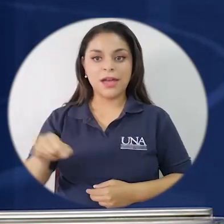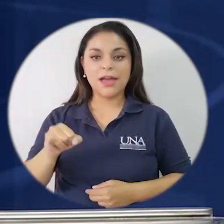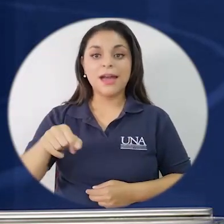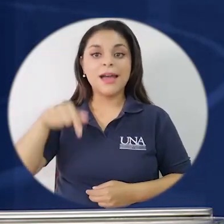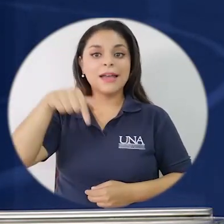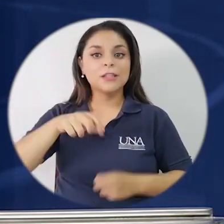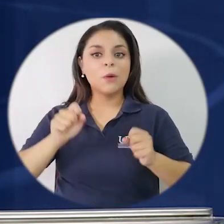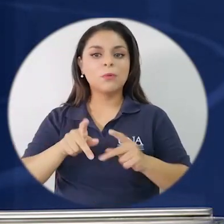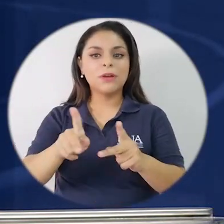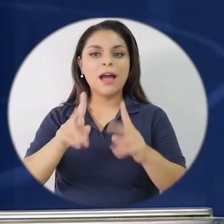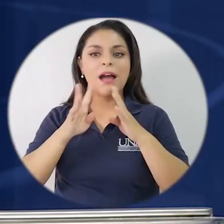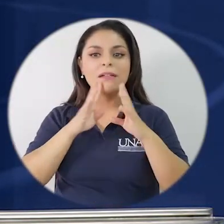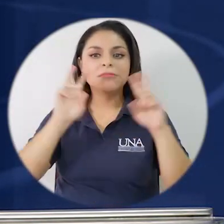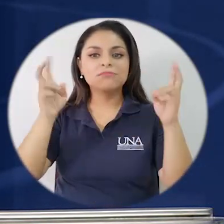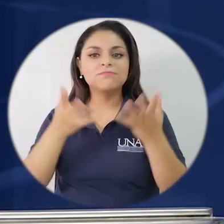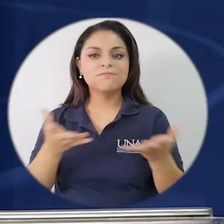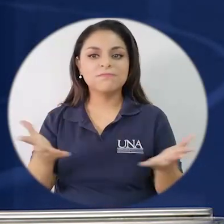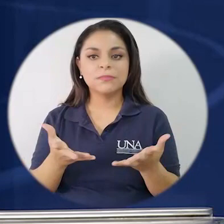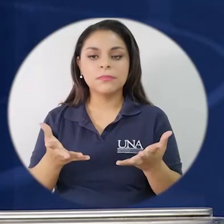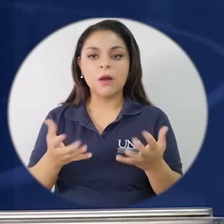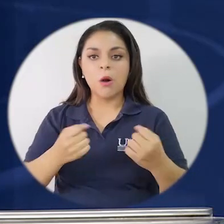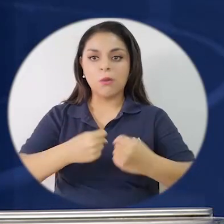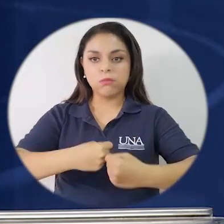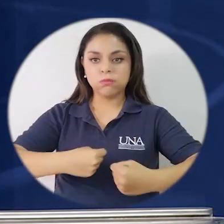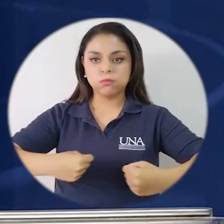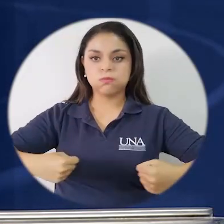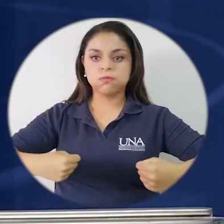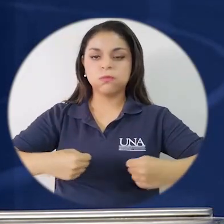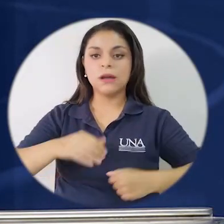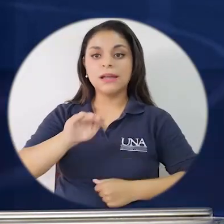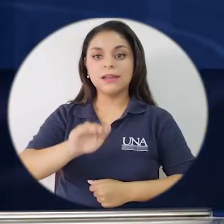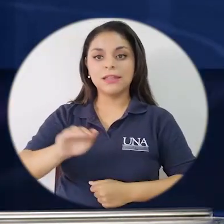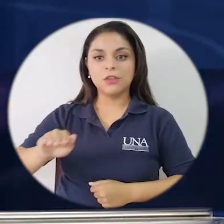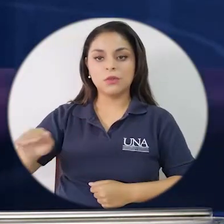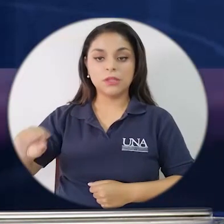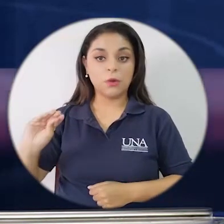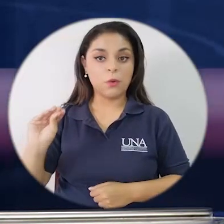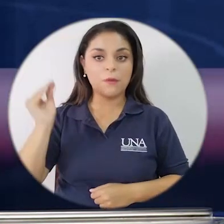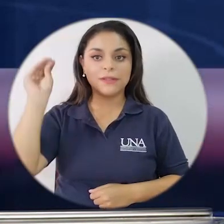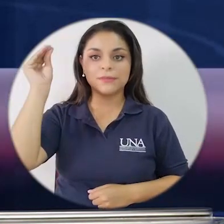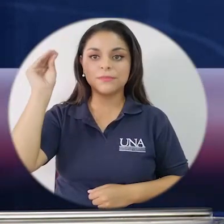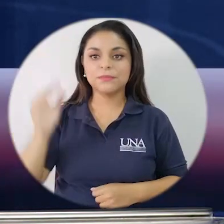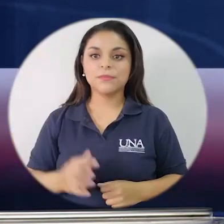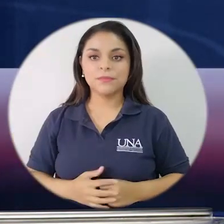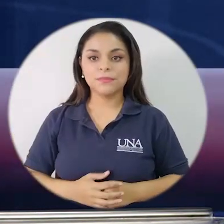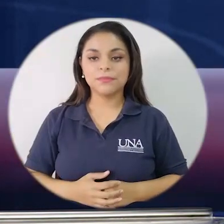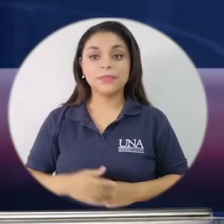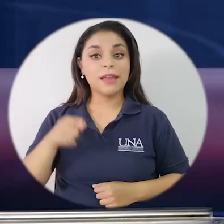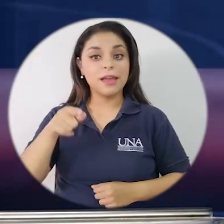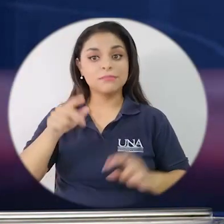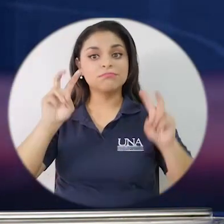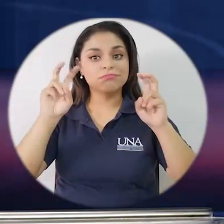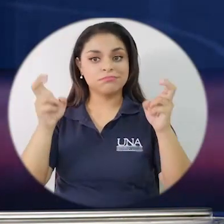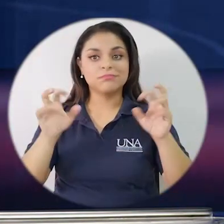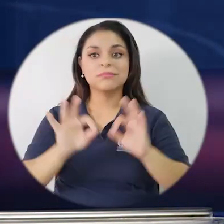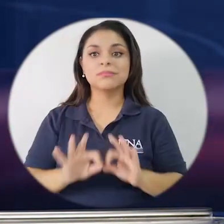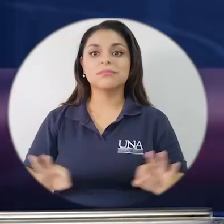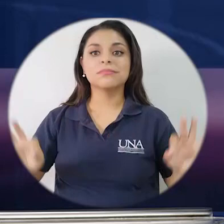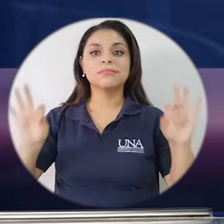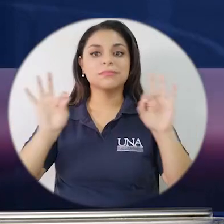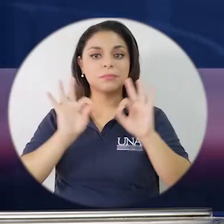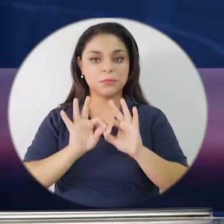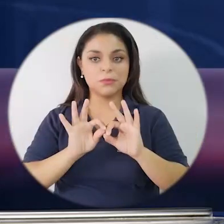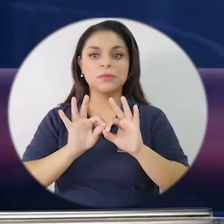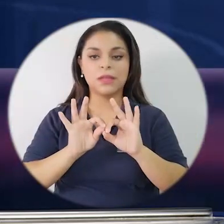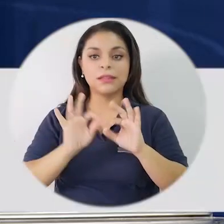Quiroz Jara y en esta oportunidad vamos a hablar sobre obesidad en niños, niñas y adolescentes. Es un tema bien importante